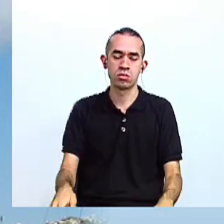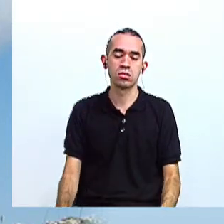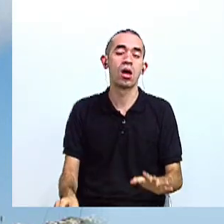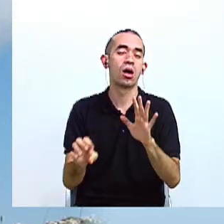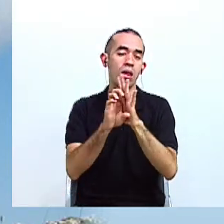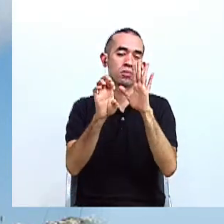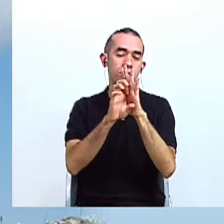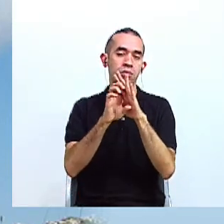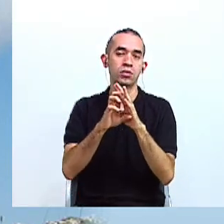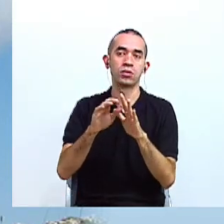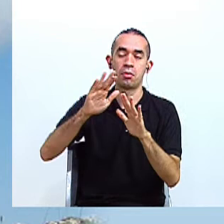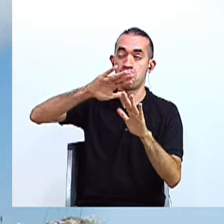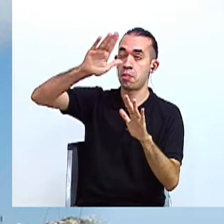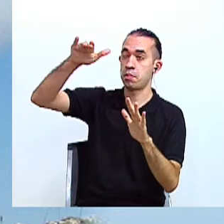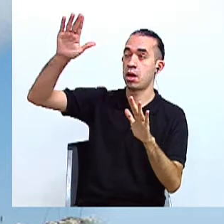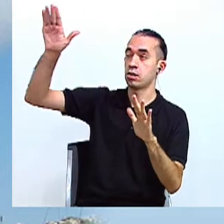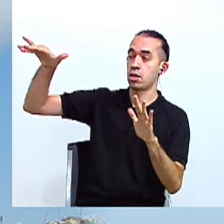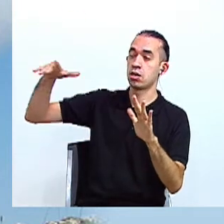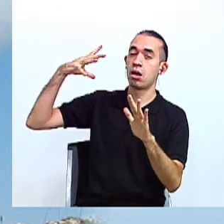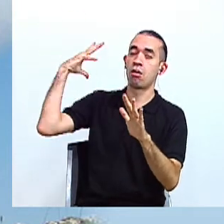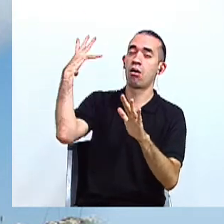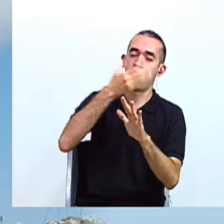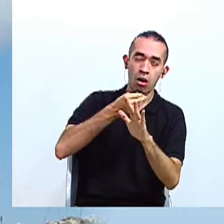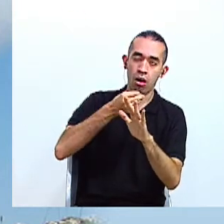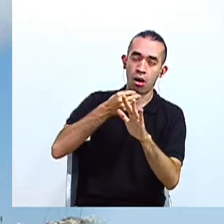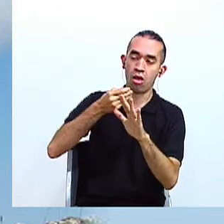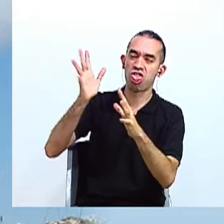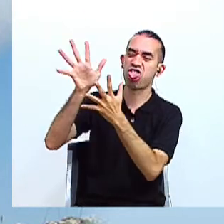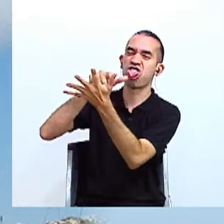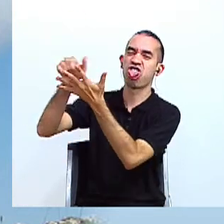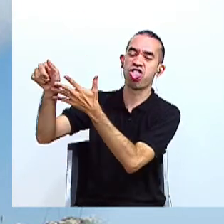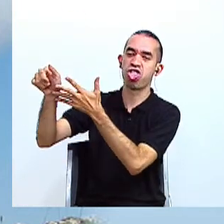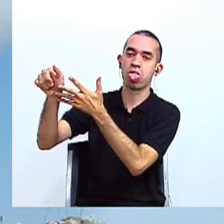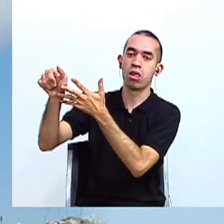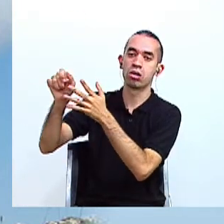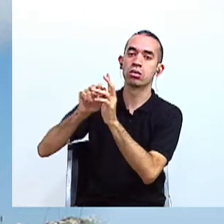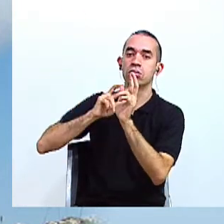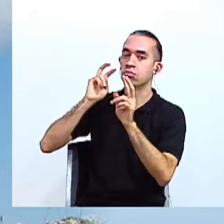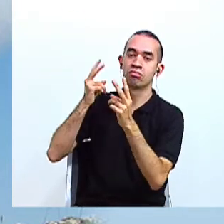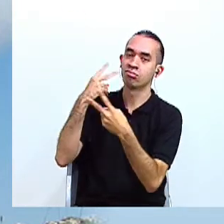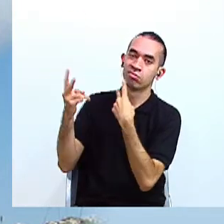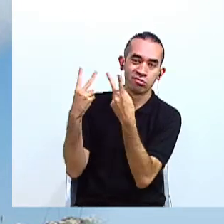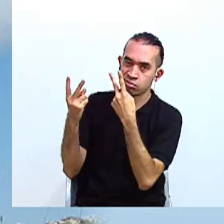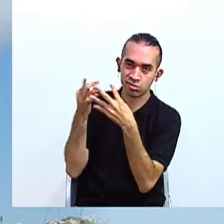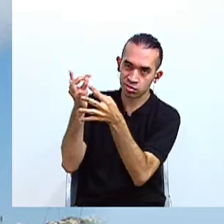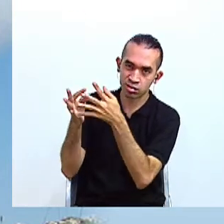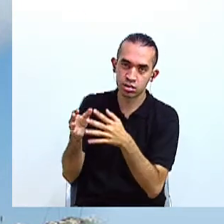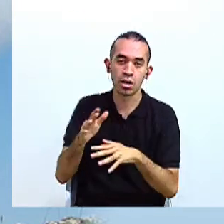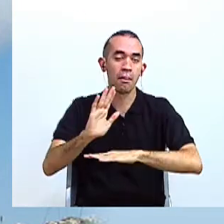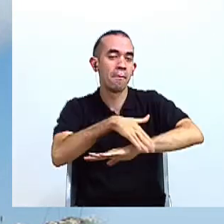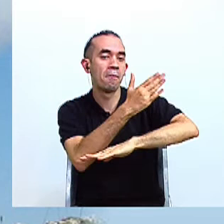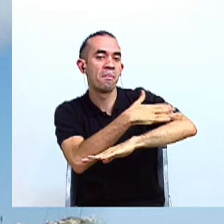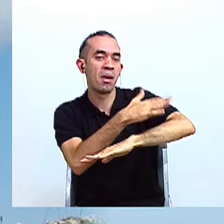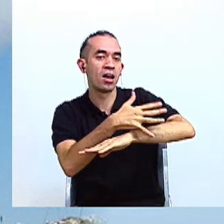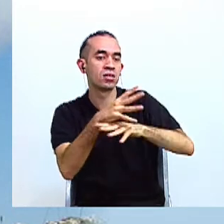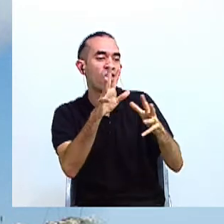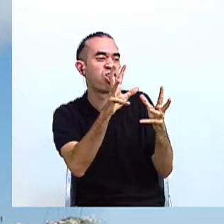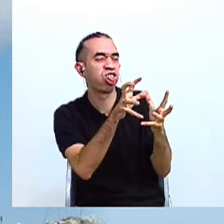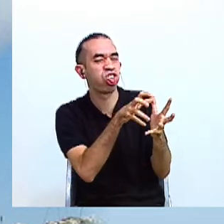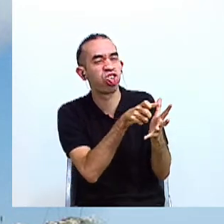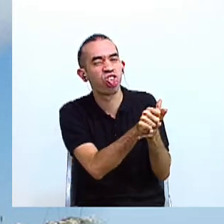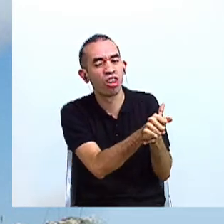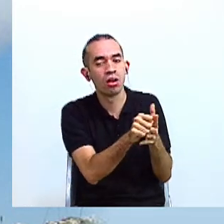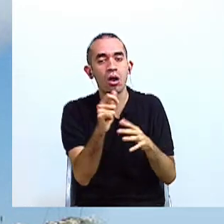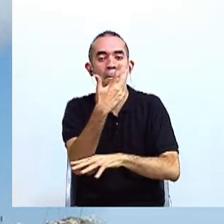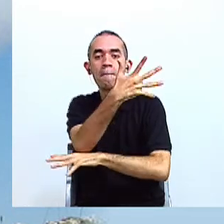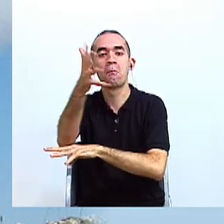si montañas que son atractivas dejaran de ser atractivas, si las playas, si los bosques, si todo esto que nos genera